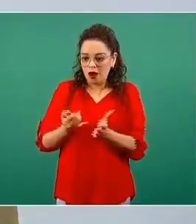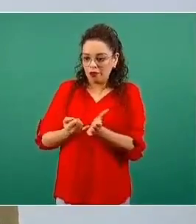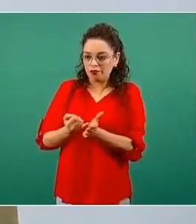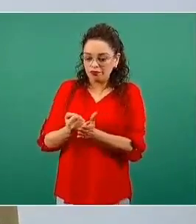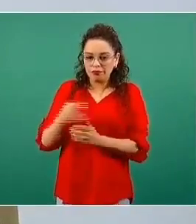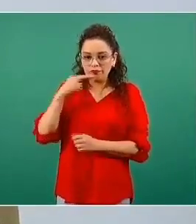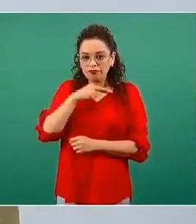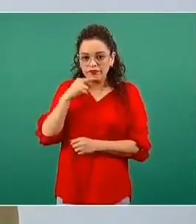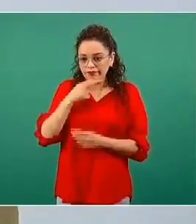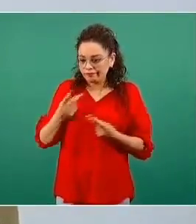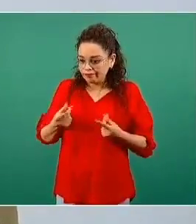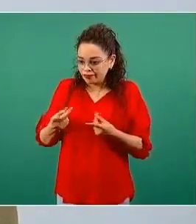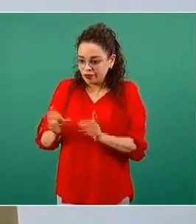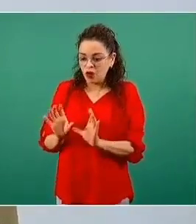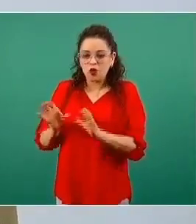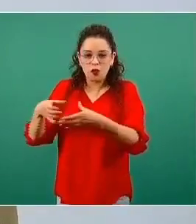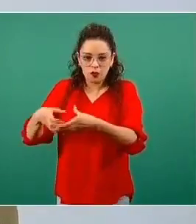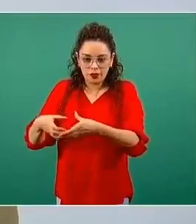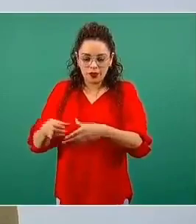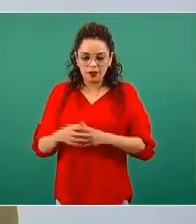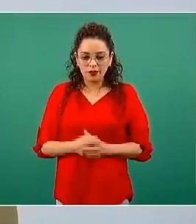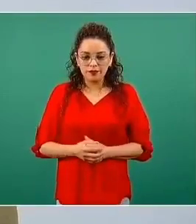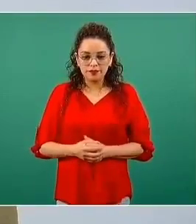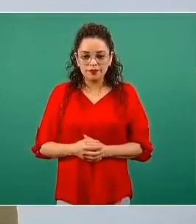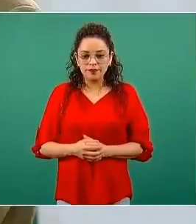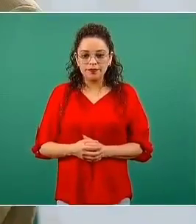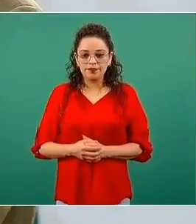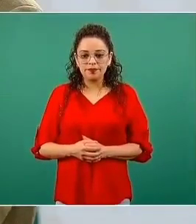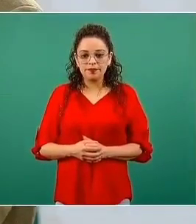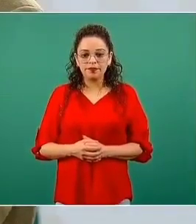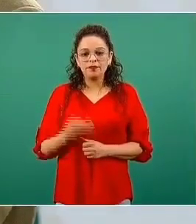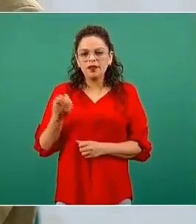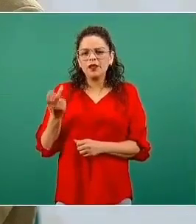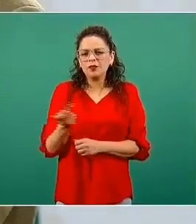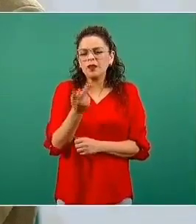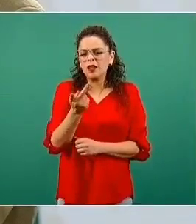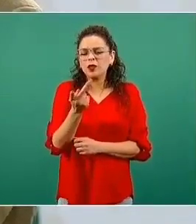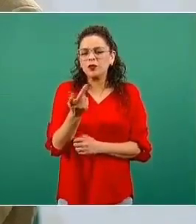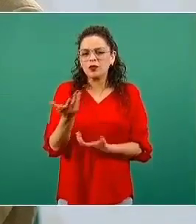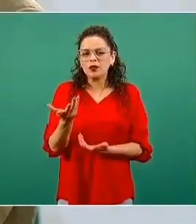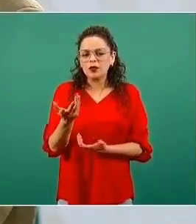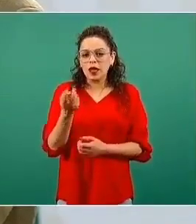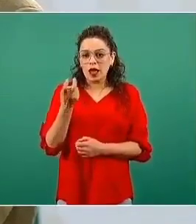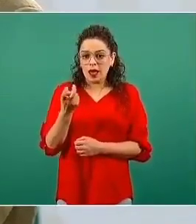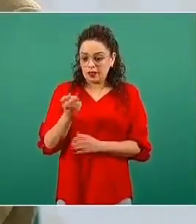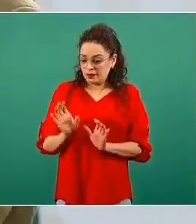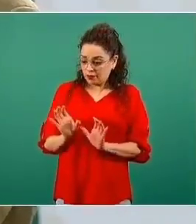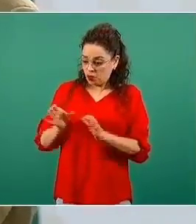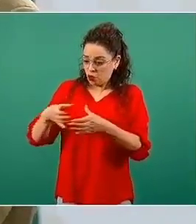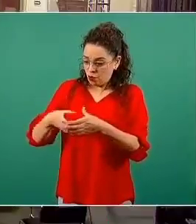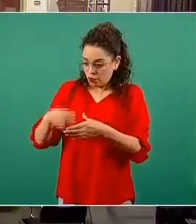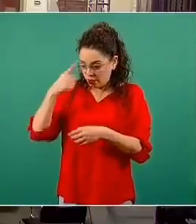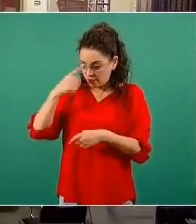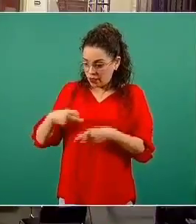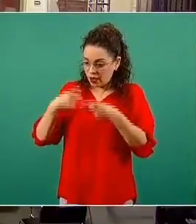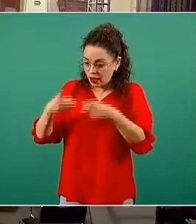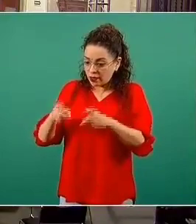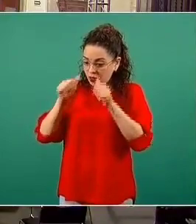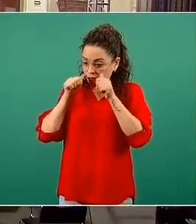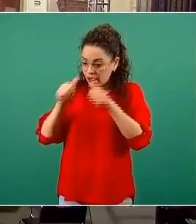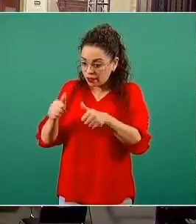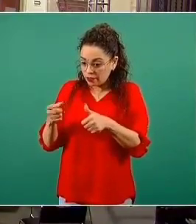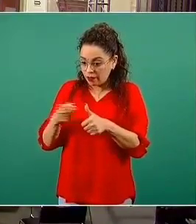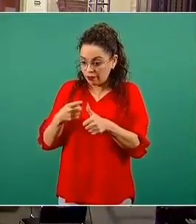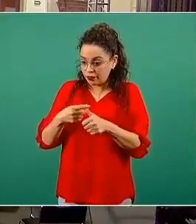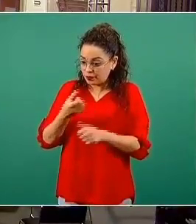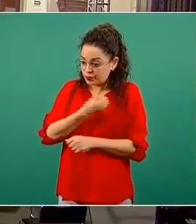es un comentario también cercano a esta pregunta, que es cómo esta acción comunitaria de atención primaria de la salud,